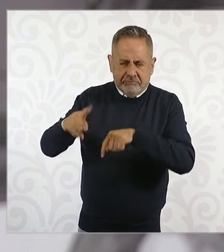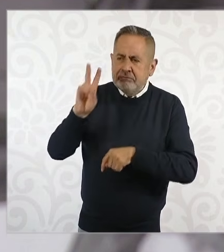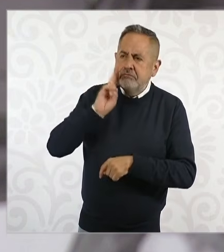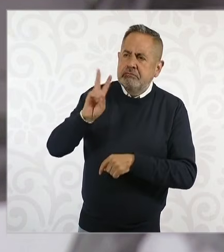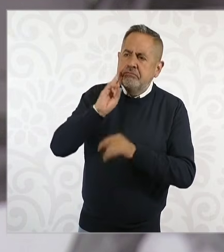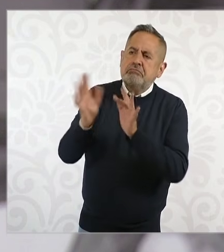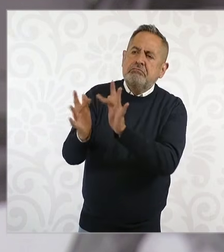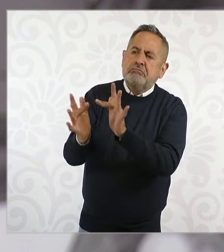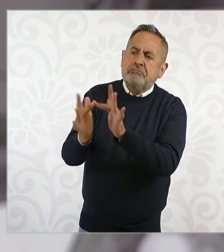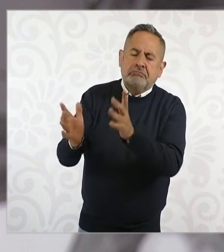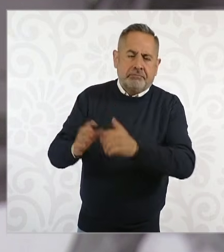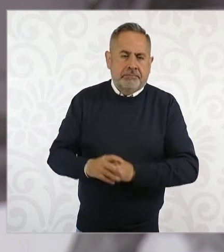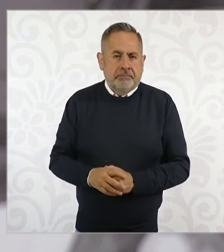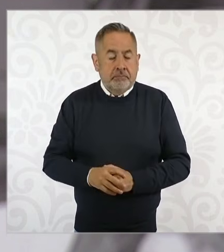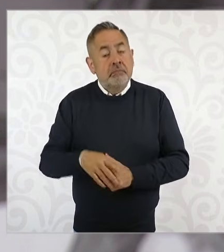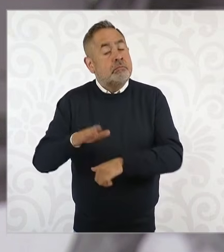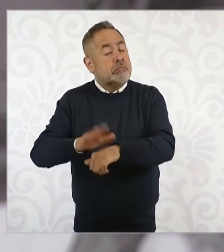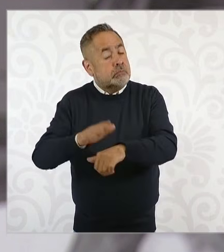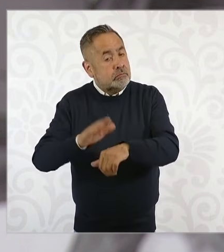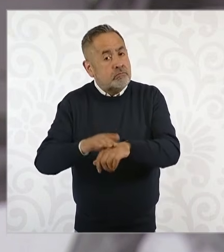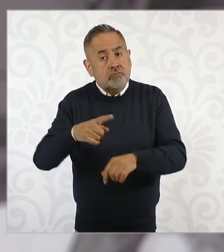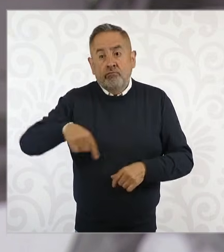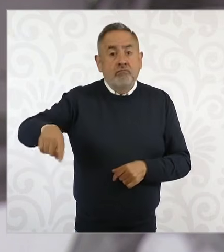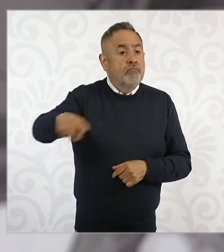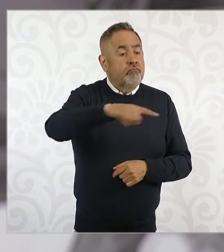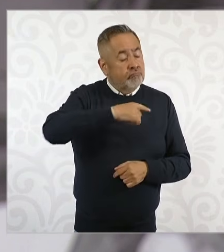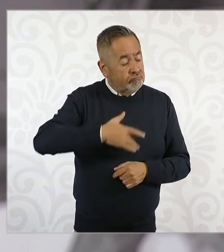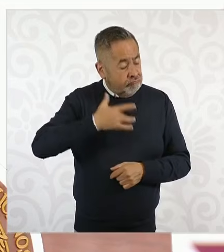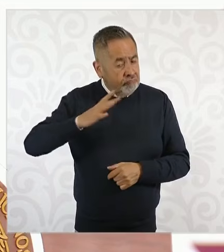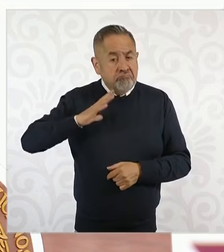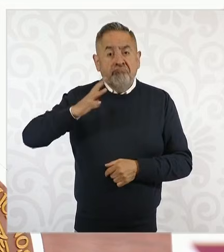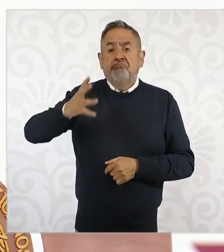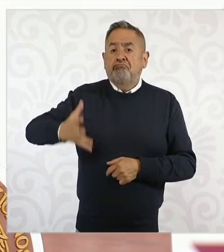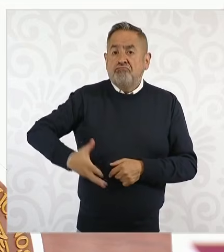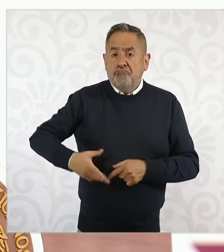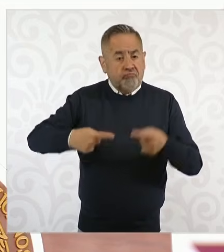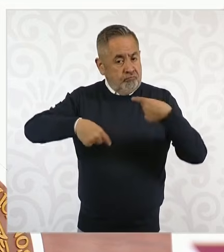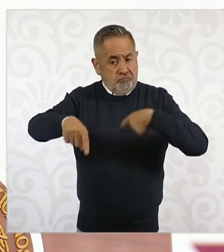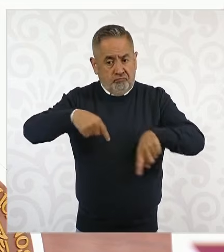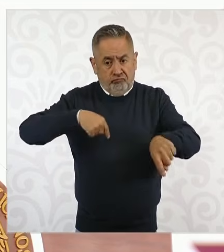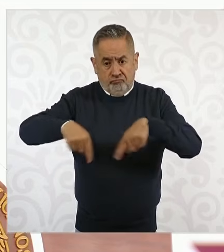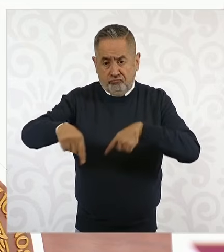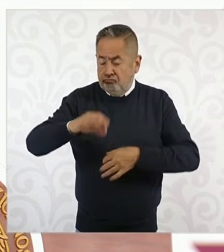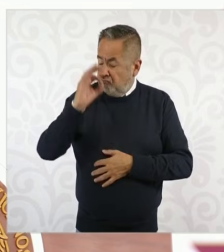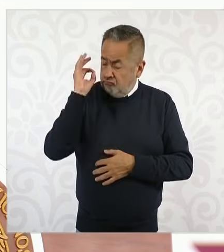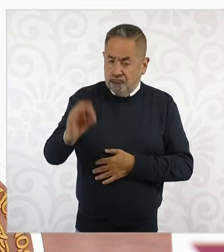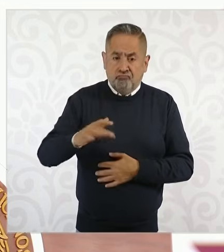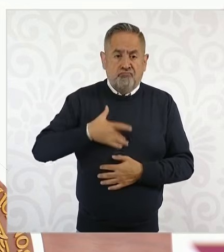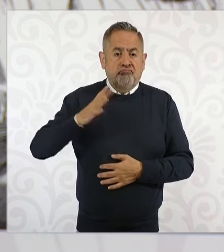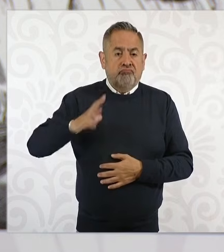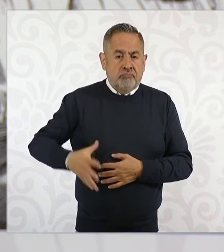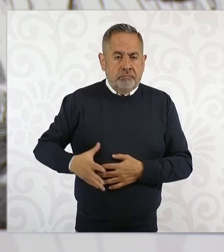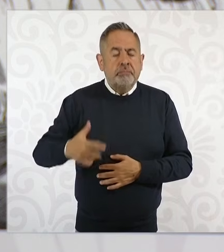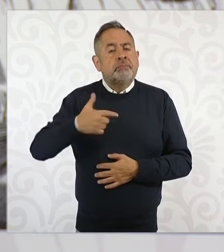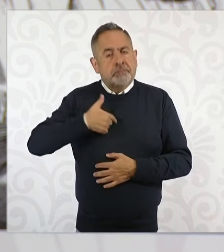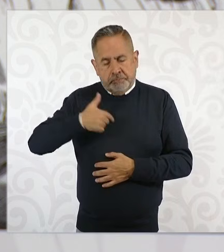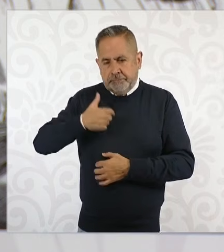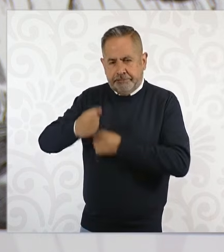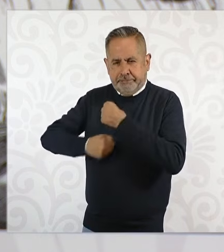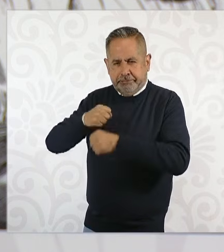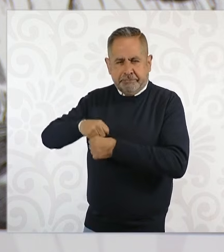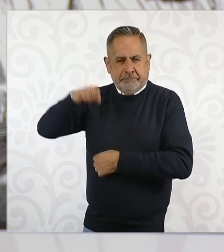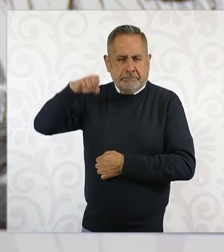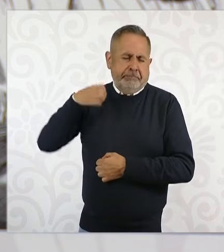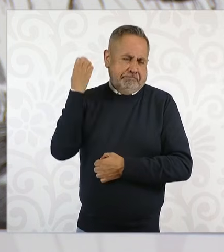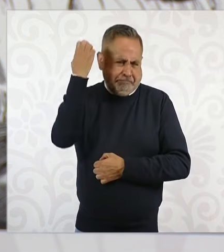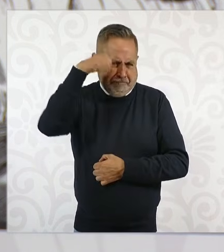Yo creo que todos tenemos que estar muy orgullosos del papel de la selección, la verdad. Yo ya tengo mis añitos, no es que sea experta